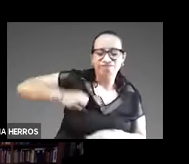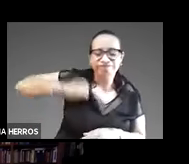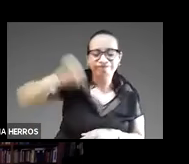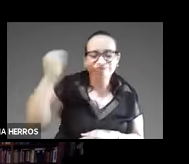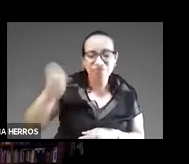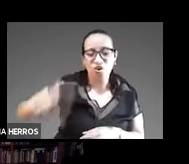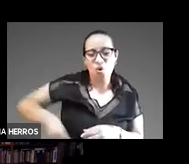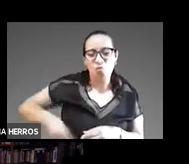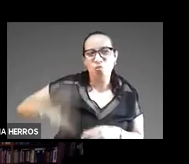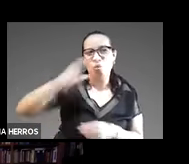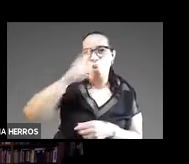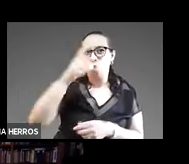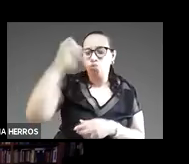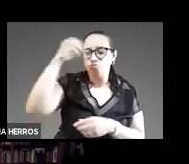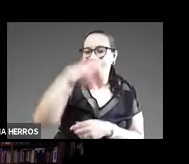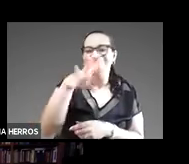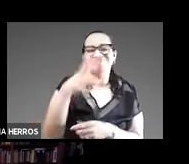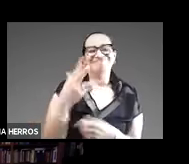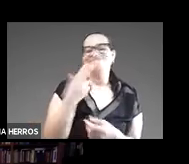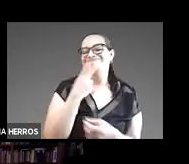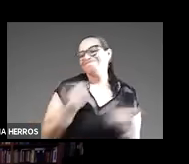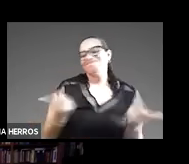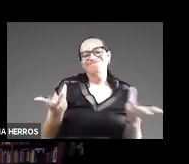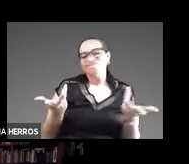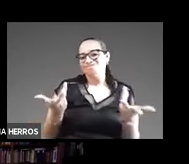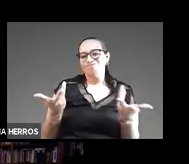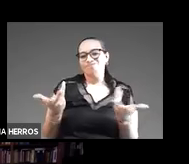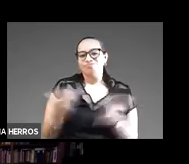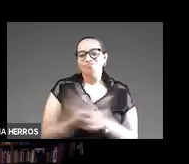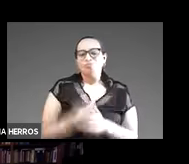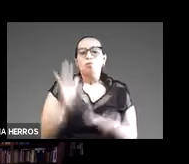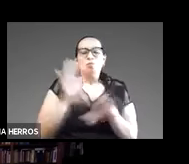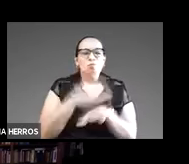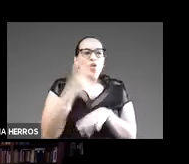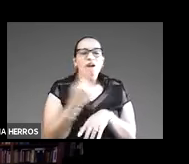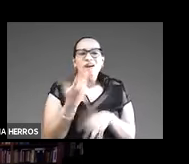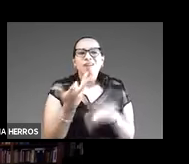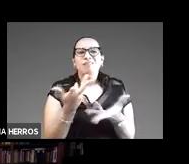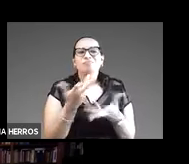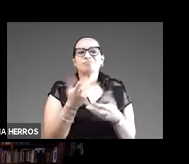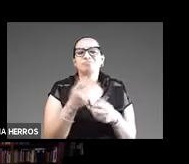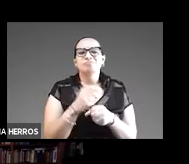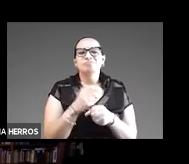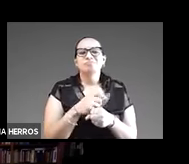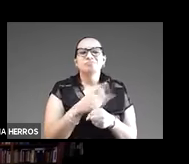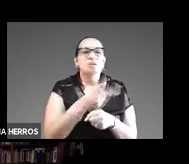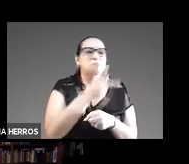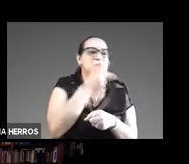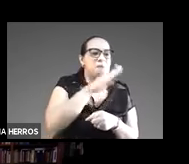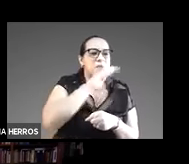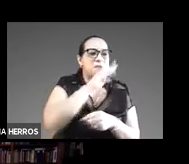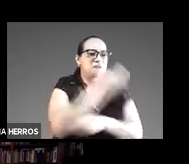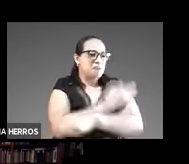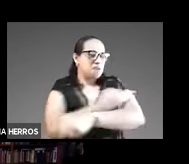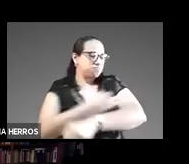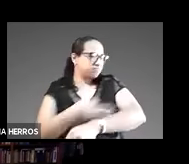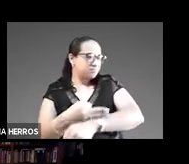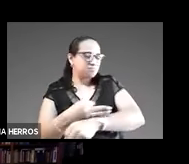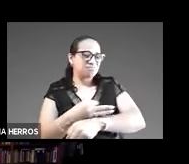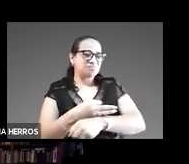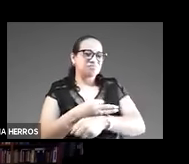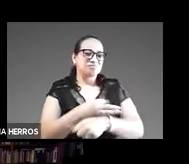lámpara carece de impacto, porque cualquier padre o madre familia le